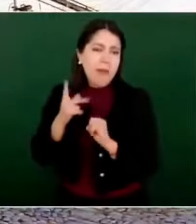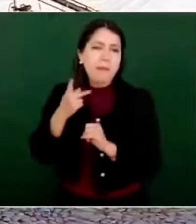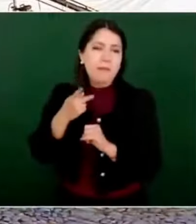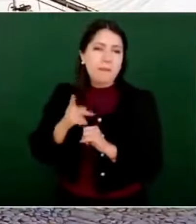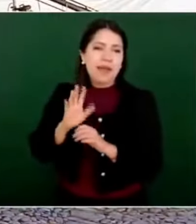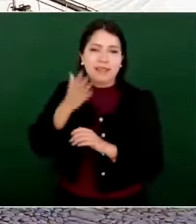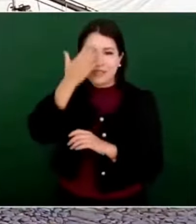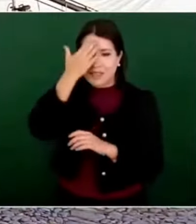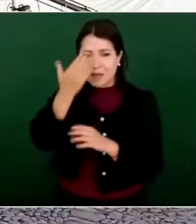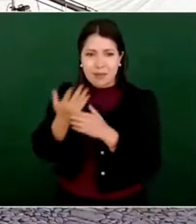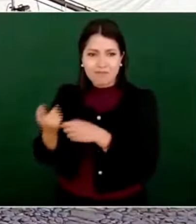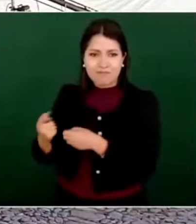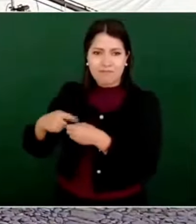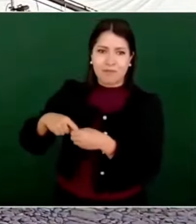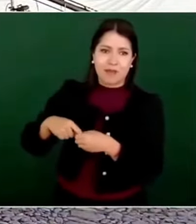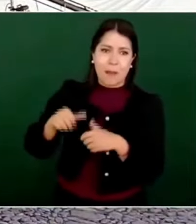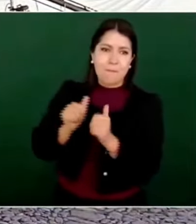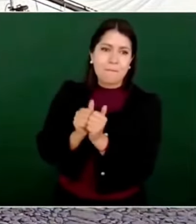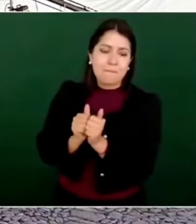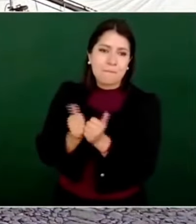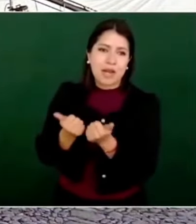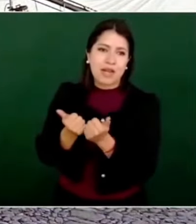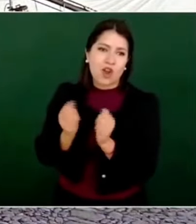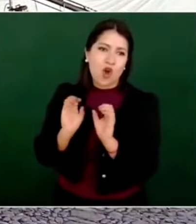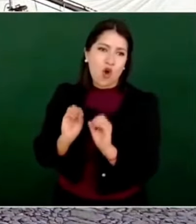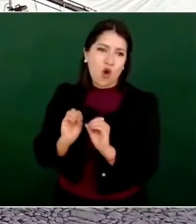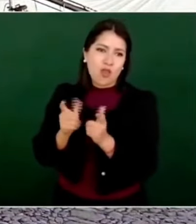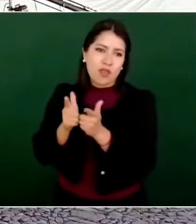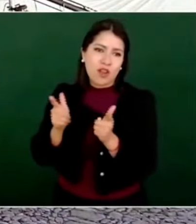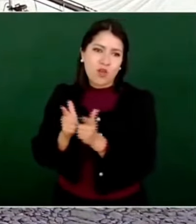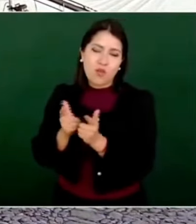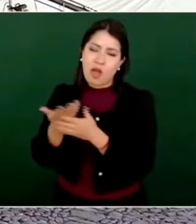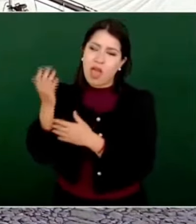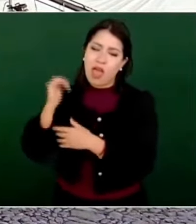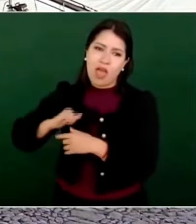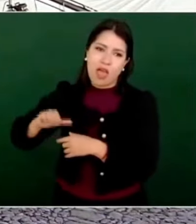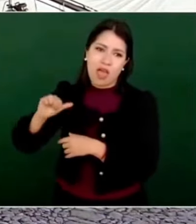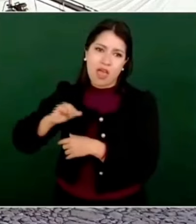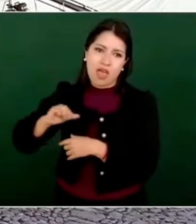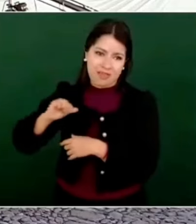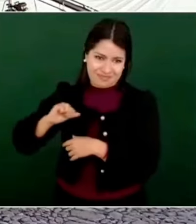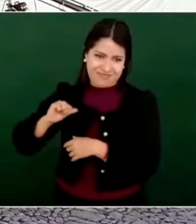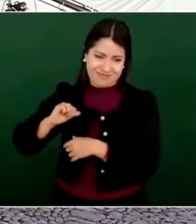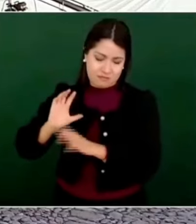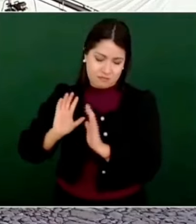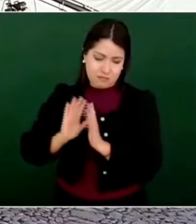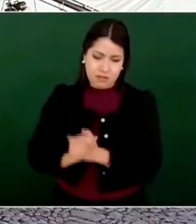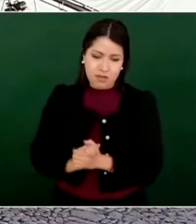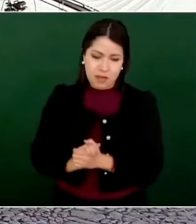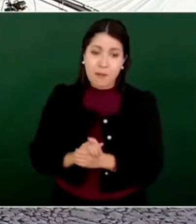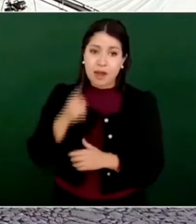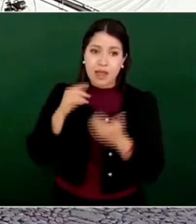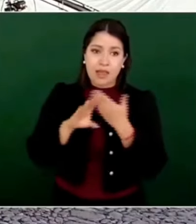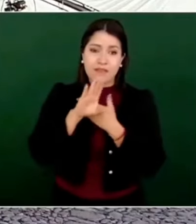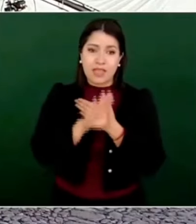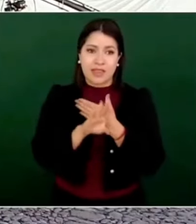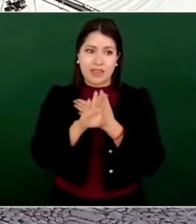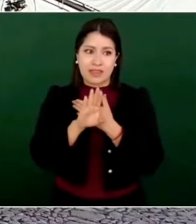pan o del bloque conservador para que no me vayan a este a sancionar por estar